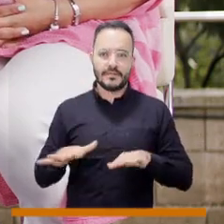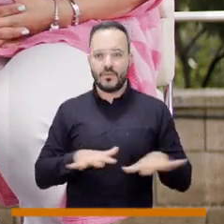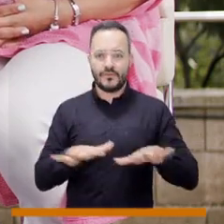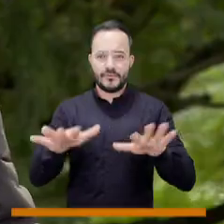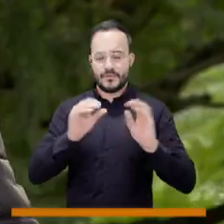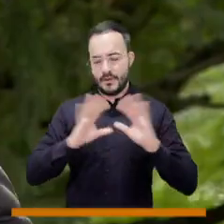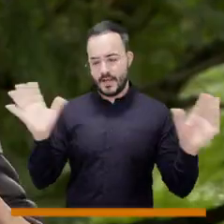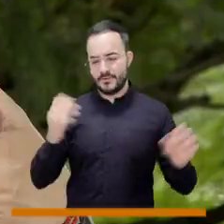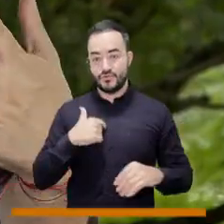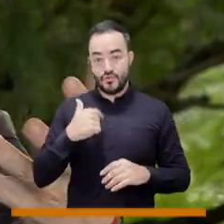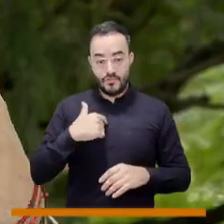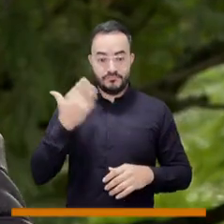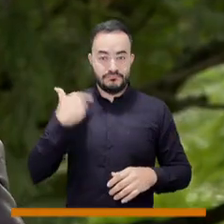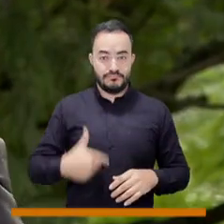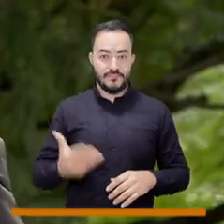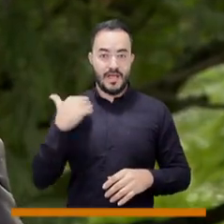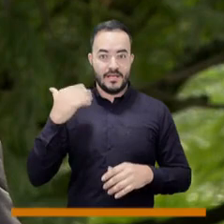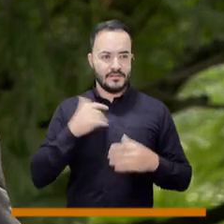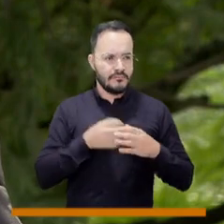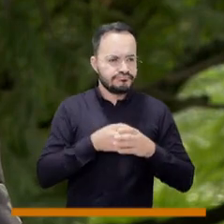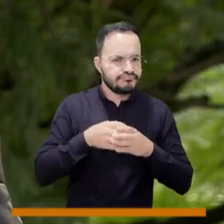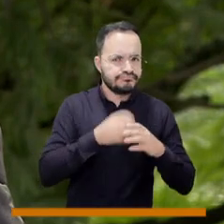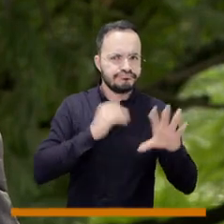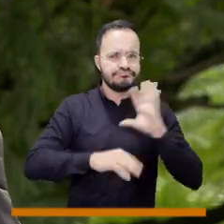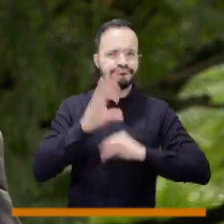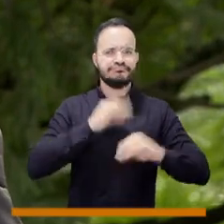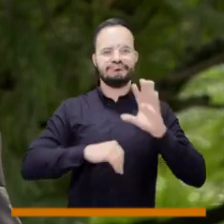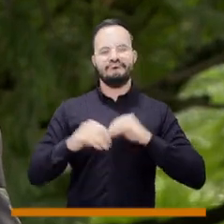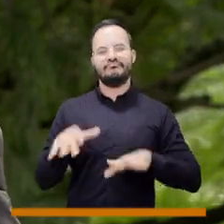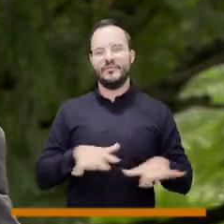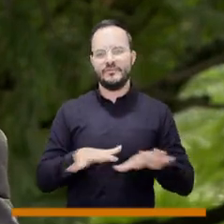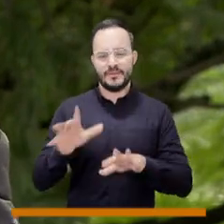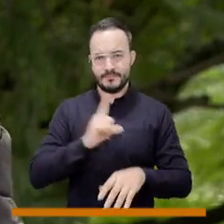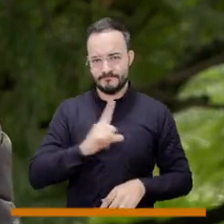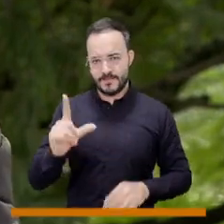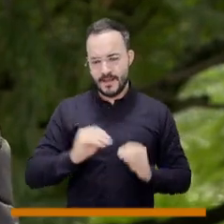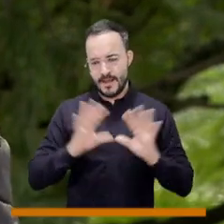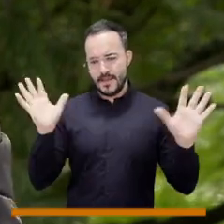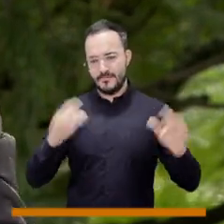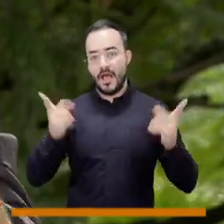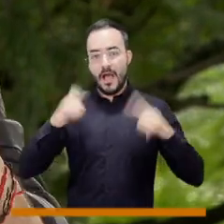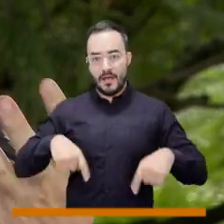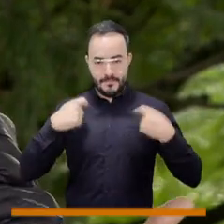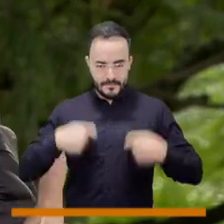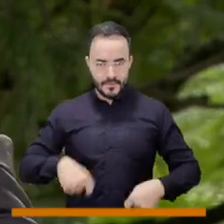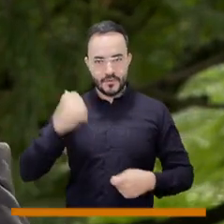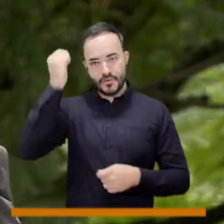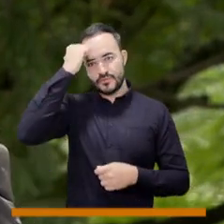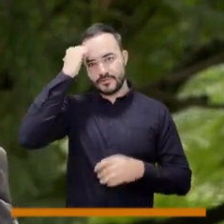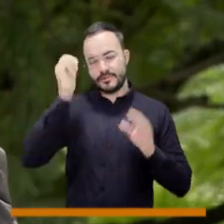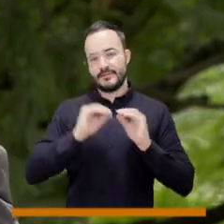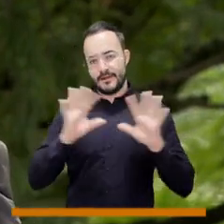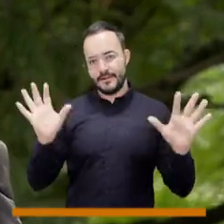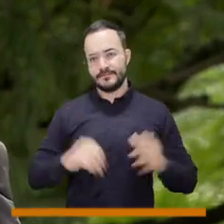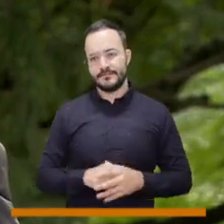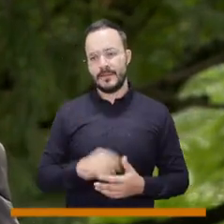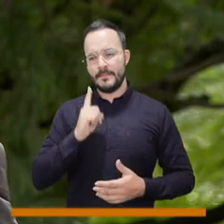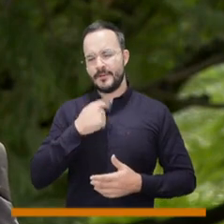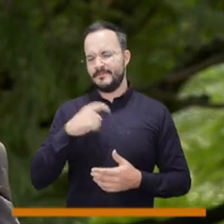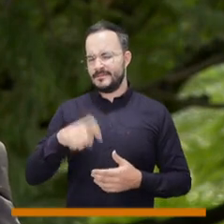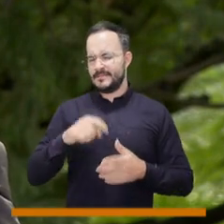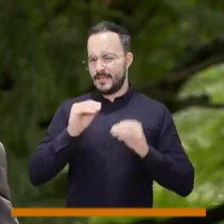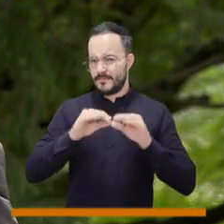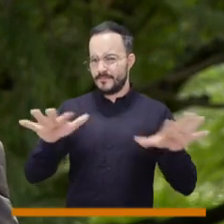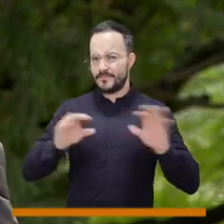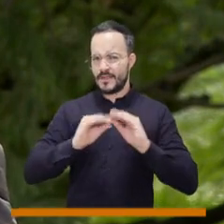del movimiento estudiantil, yo vengo del liderazgo estudiantil y obviamente pues por ello defiendo también las causas de los estudiantes y como profesor más todavía. Pero también hay